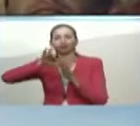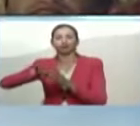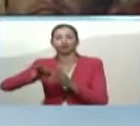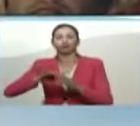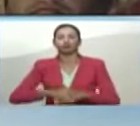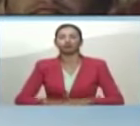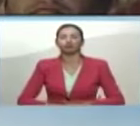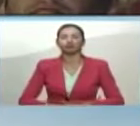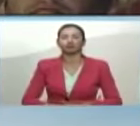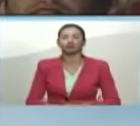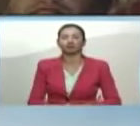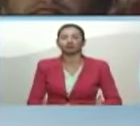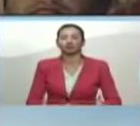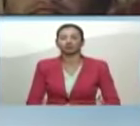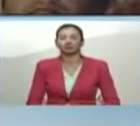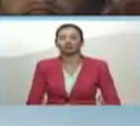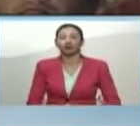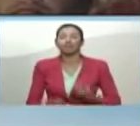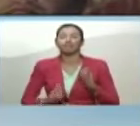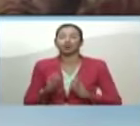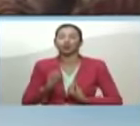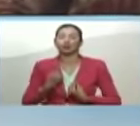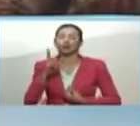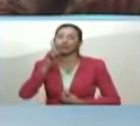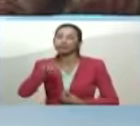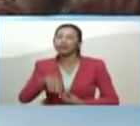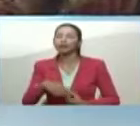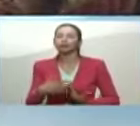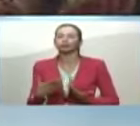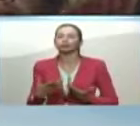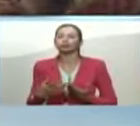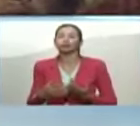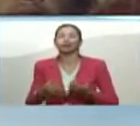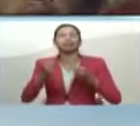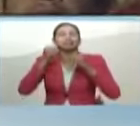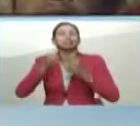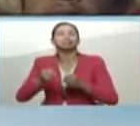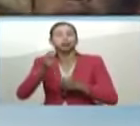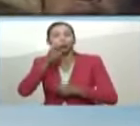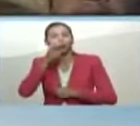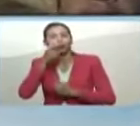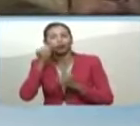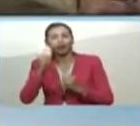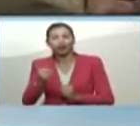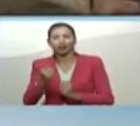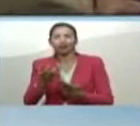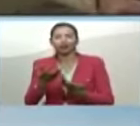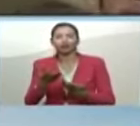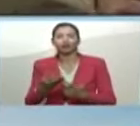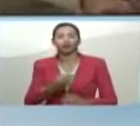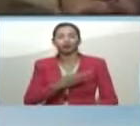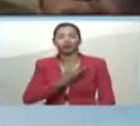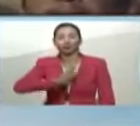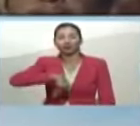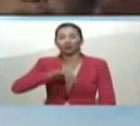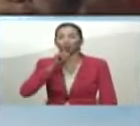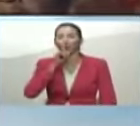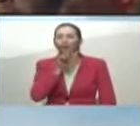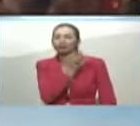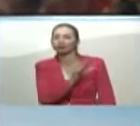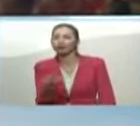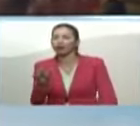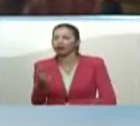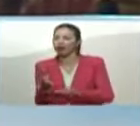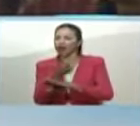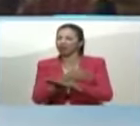Hay otras cosas que nos preocupan, que es el tema de la seguridad. Señor presidente, una semana antes